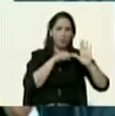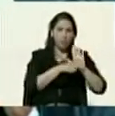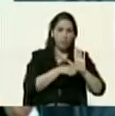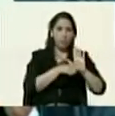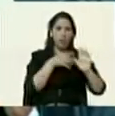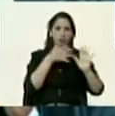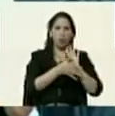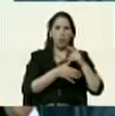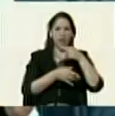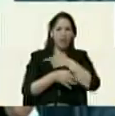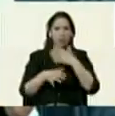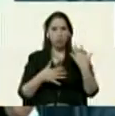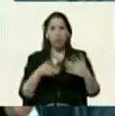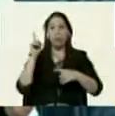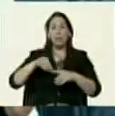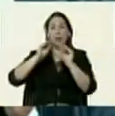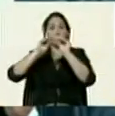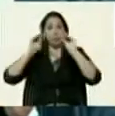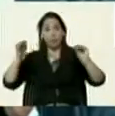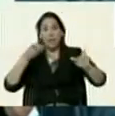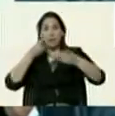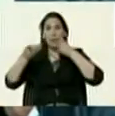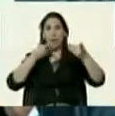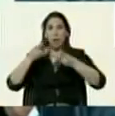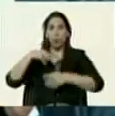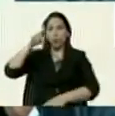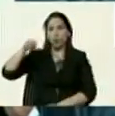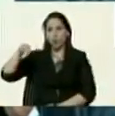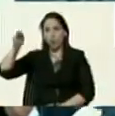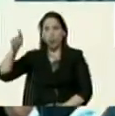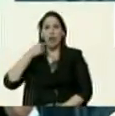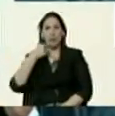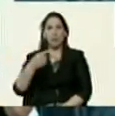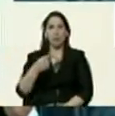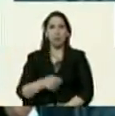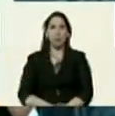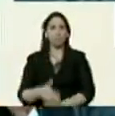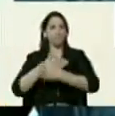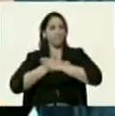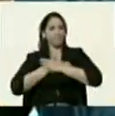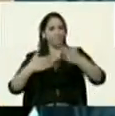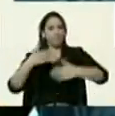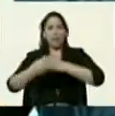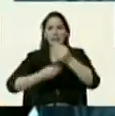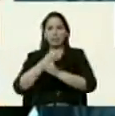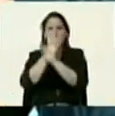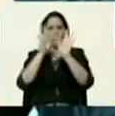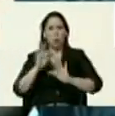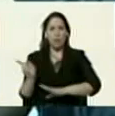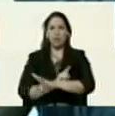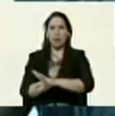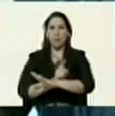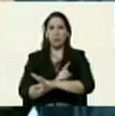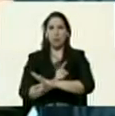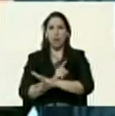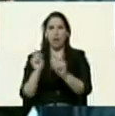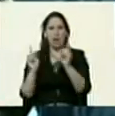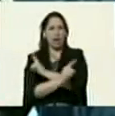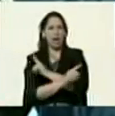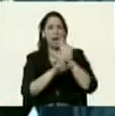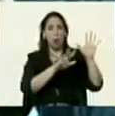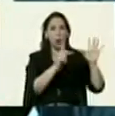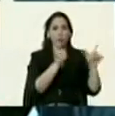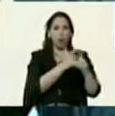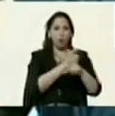Y además, usted ha llamado a retomar el diálogo de Noruega y ha dicho que está dispuesto a hacerlo de forma inmediata. ¿Qué ha cambiado desde el 8 de